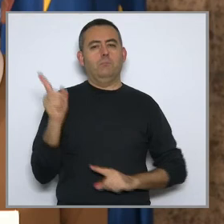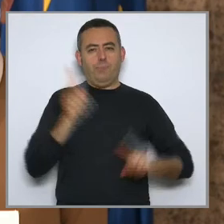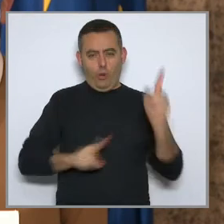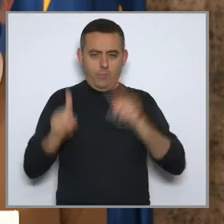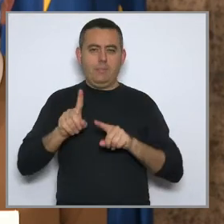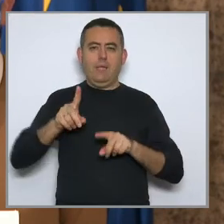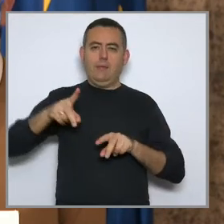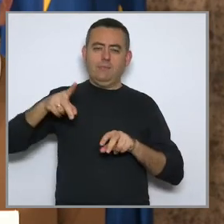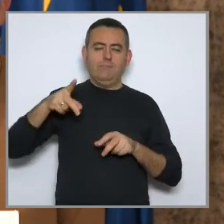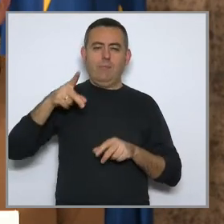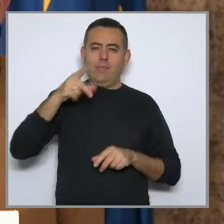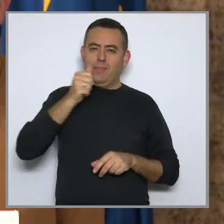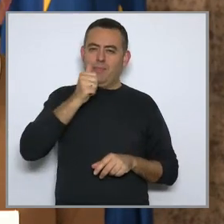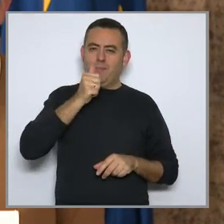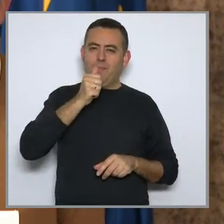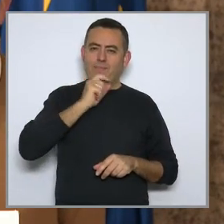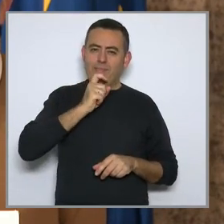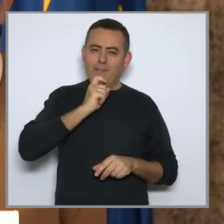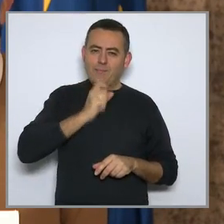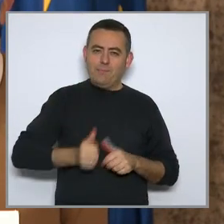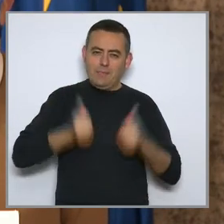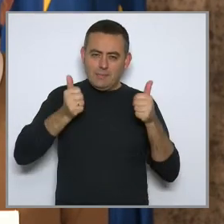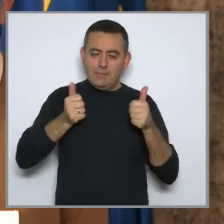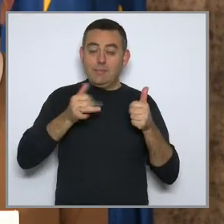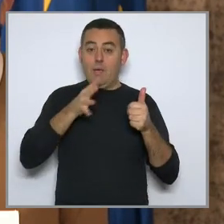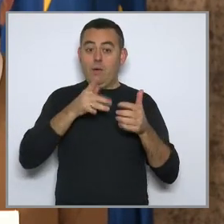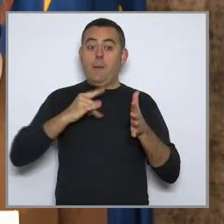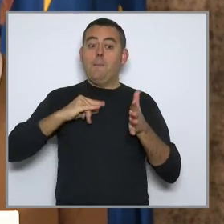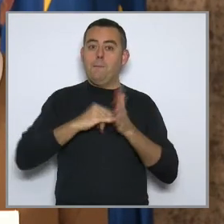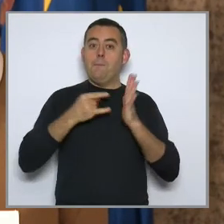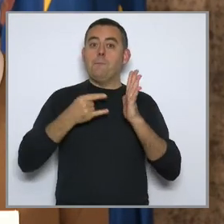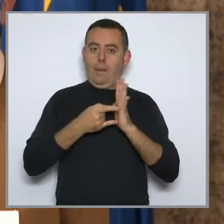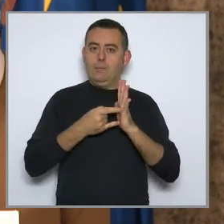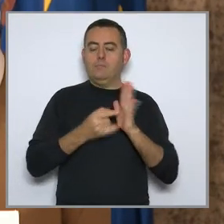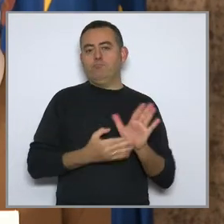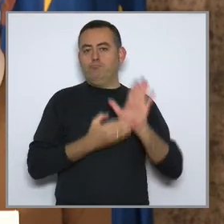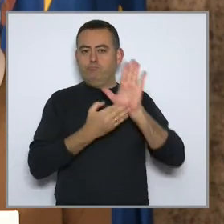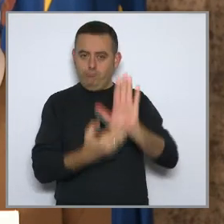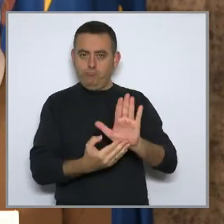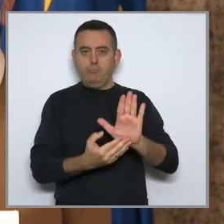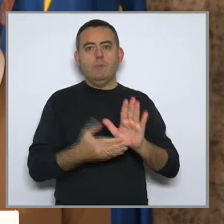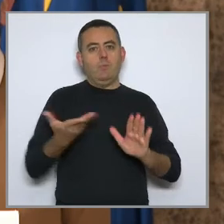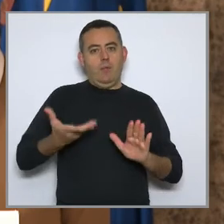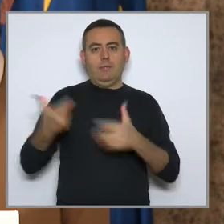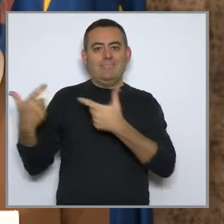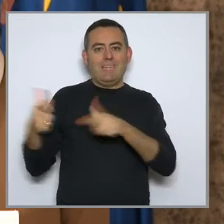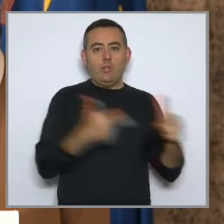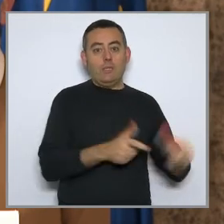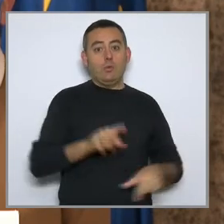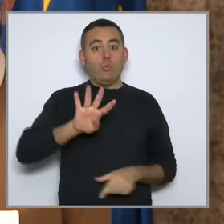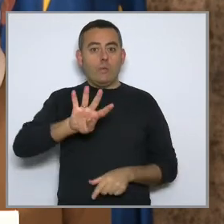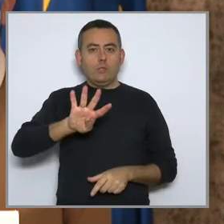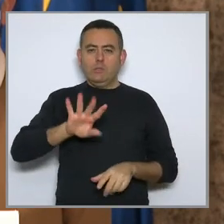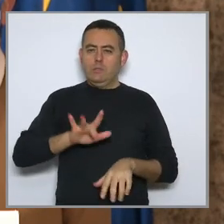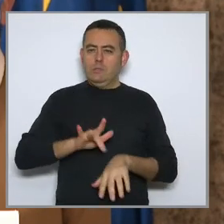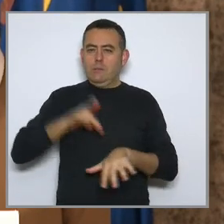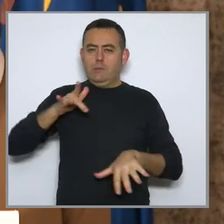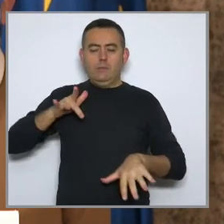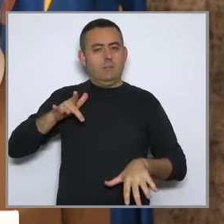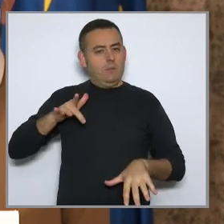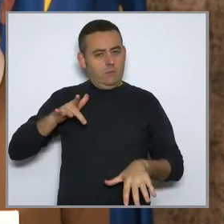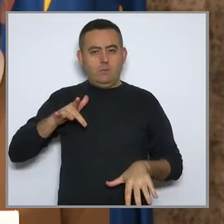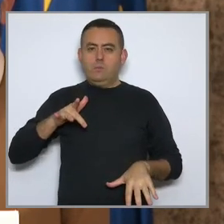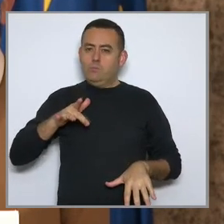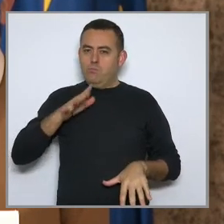adelante. Este plan se concentra de forma prioritaria en los cuatro sectores más sensibles a